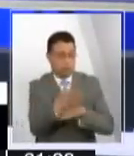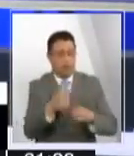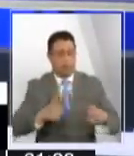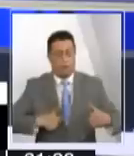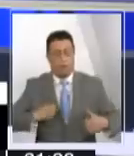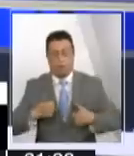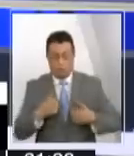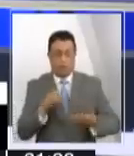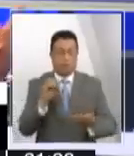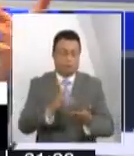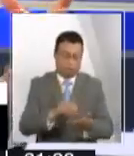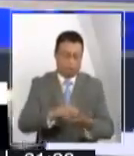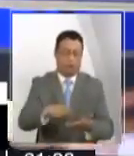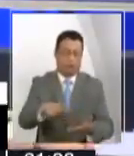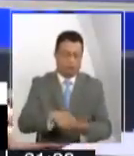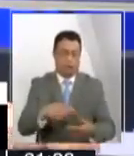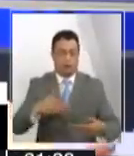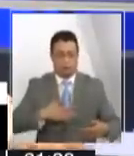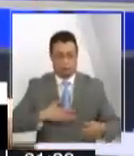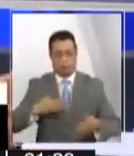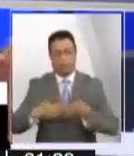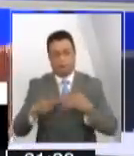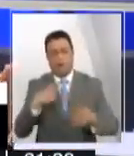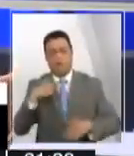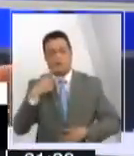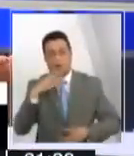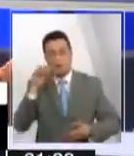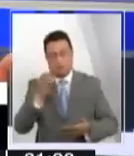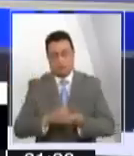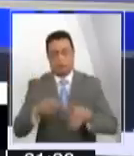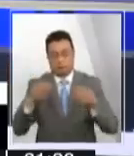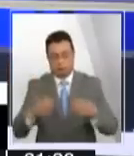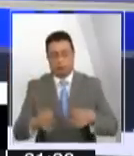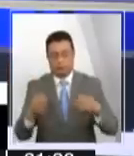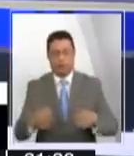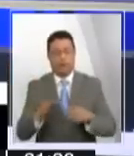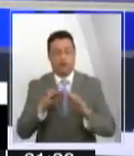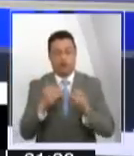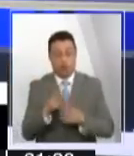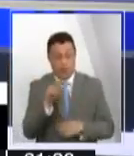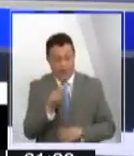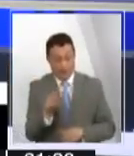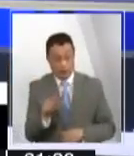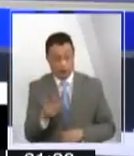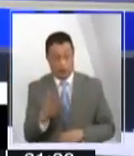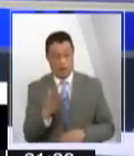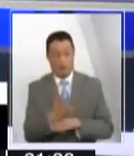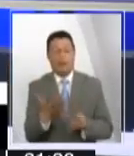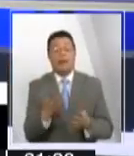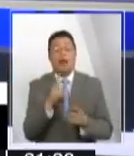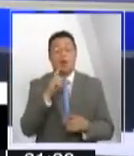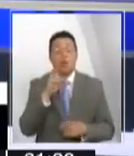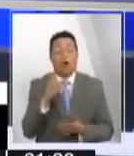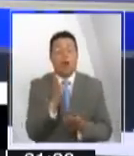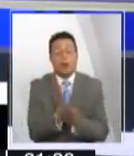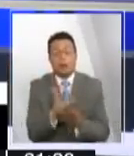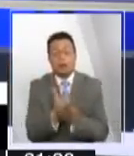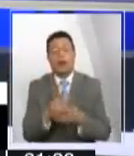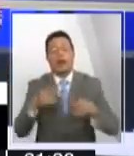que vaya y diga en un determinado lugar, yo vivo en tal parte, voto en tal parte. Es decir, ¿qué medida concreta cree usted